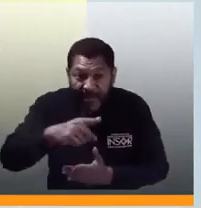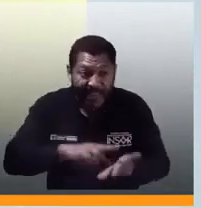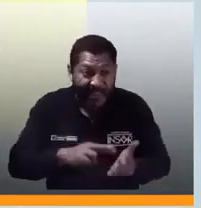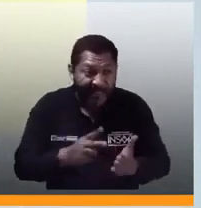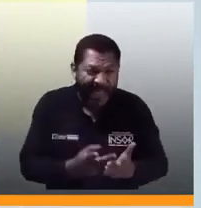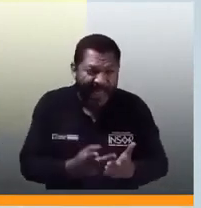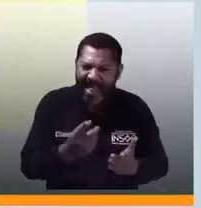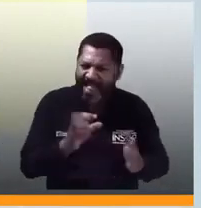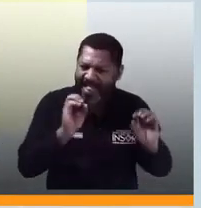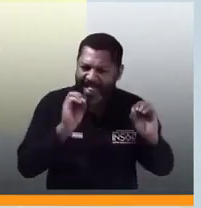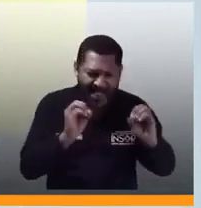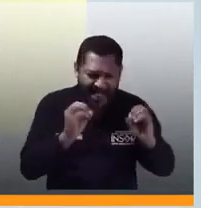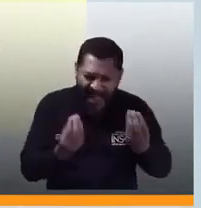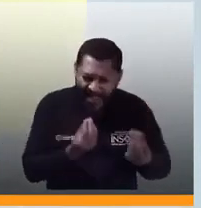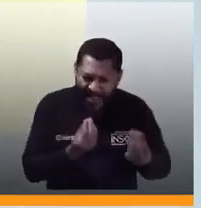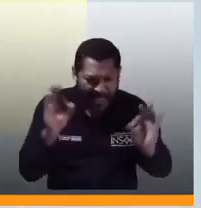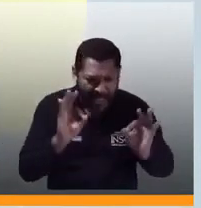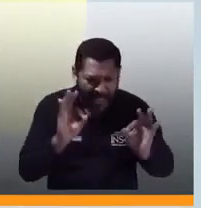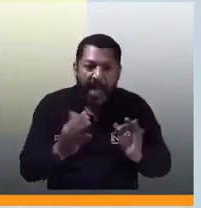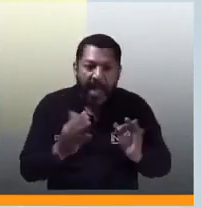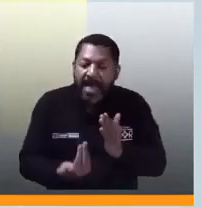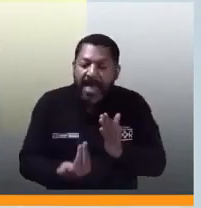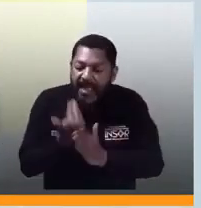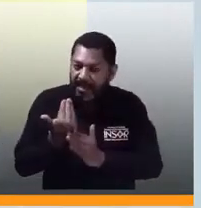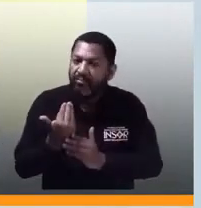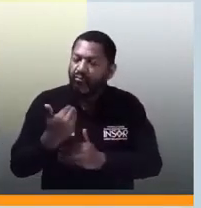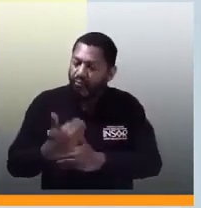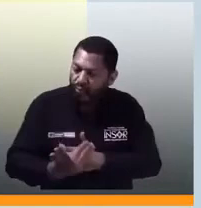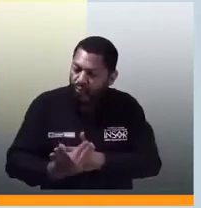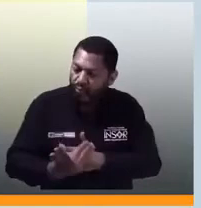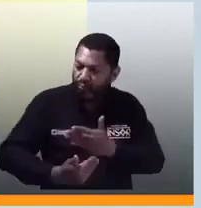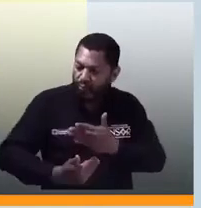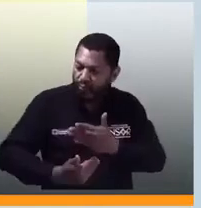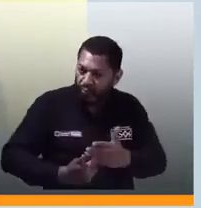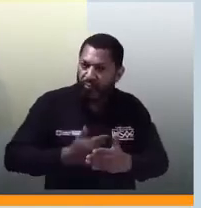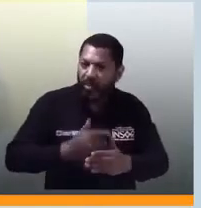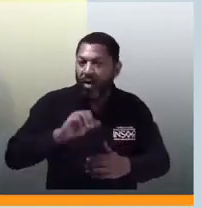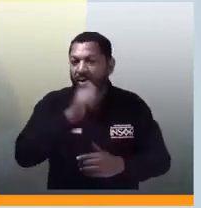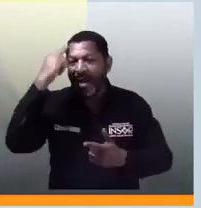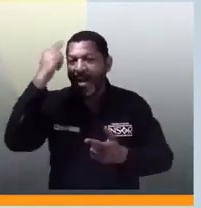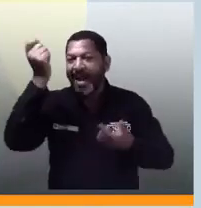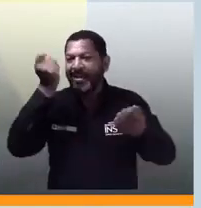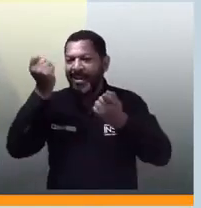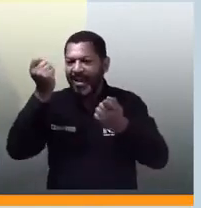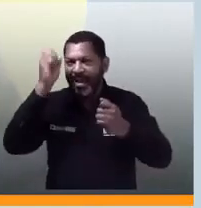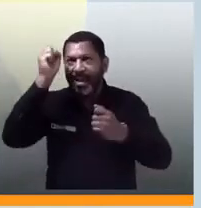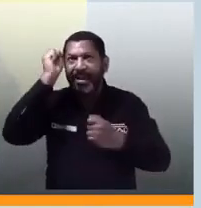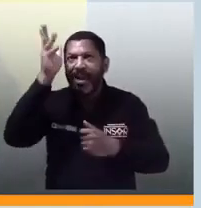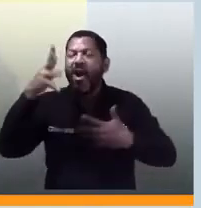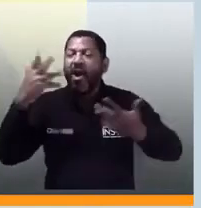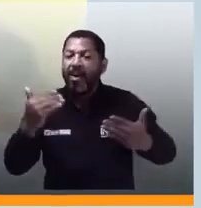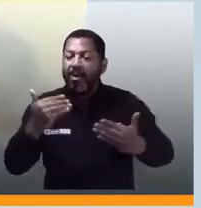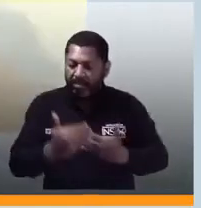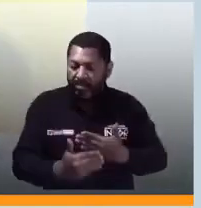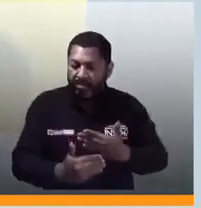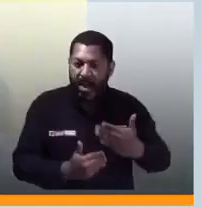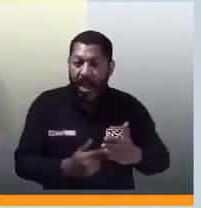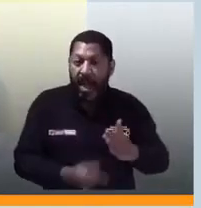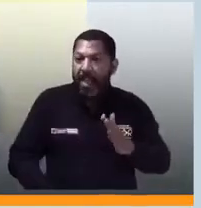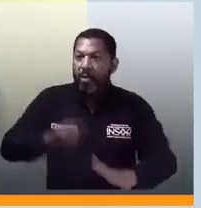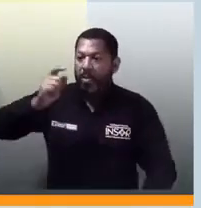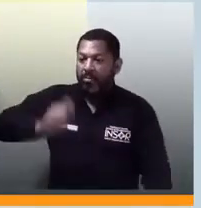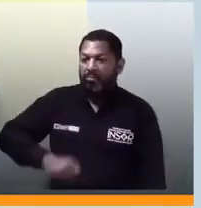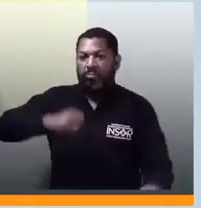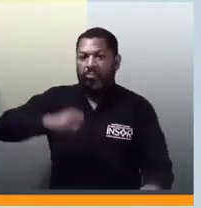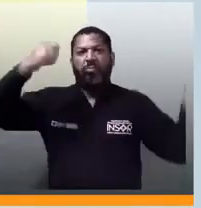haciendo esta u otra estrategia didáctica, inicien de a poco, no intentar cambiar todo el curso